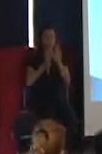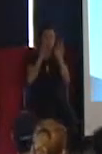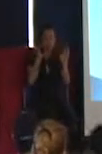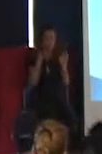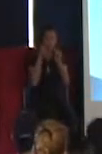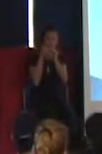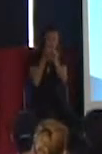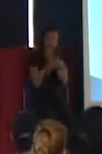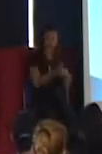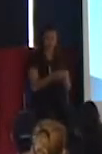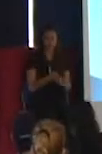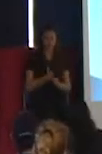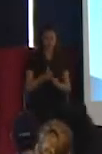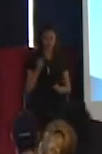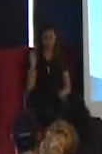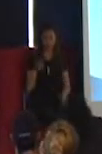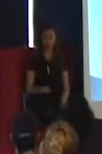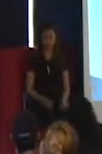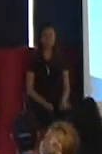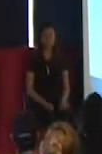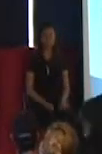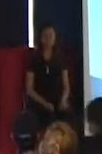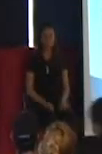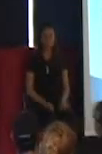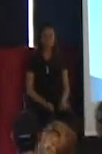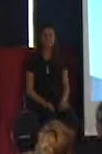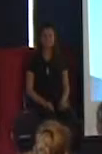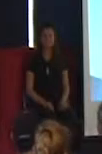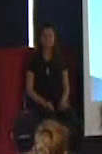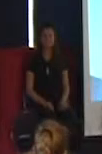temas. Sin embargo,